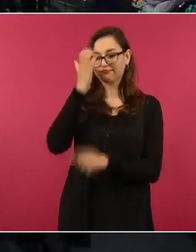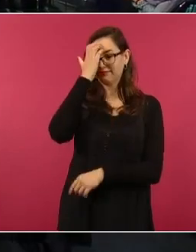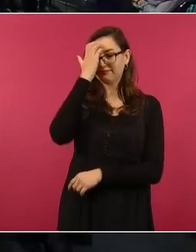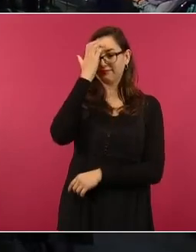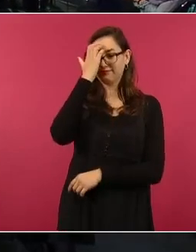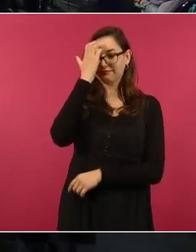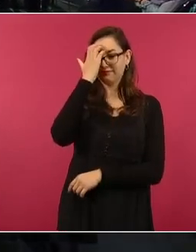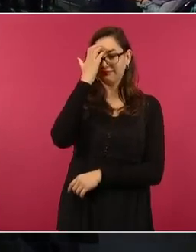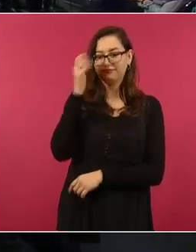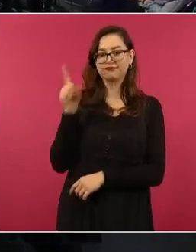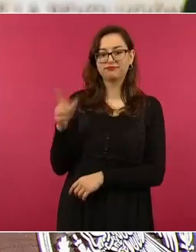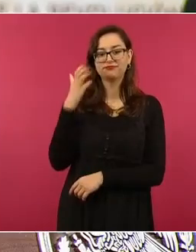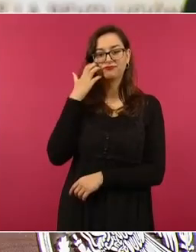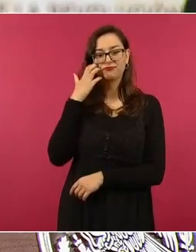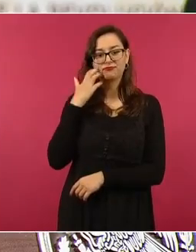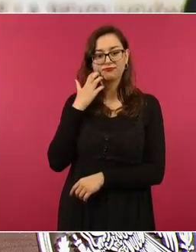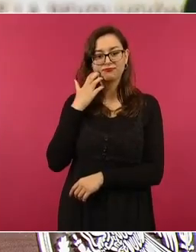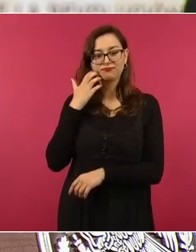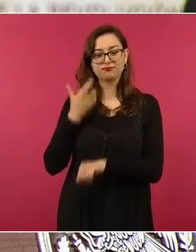al Tigre Mayor,